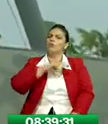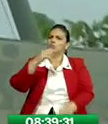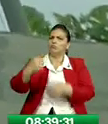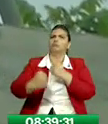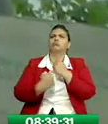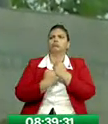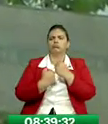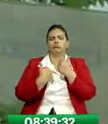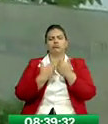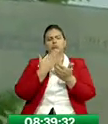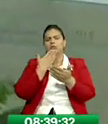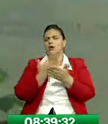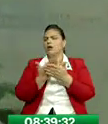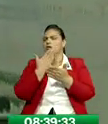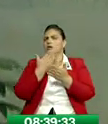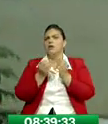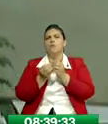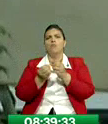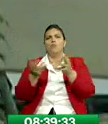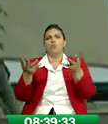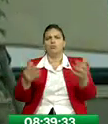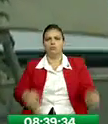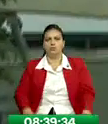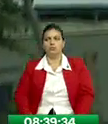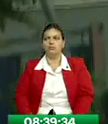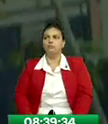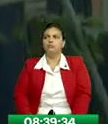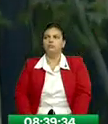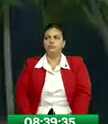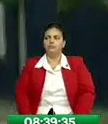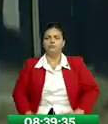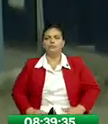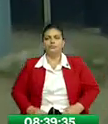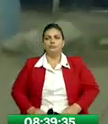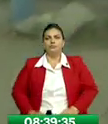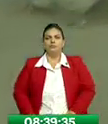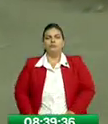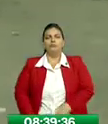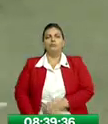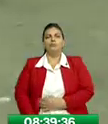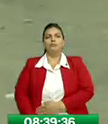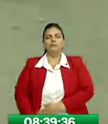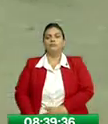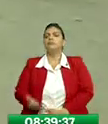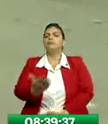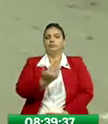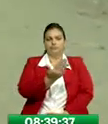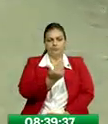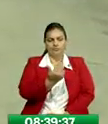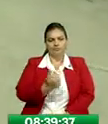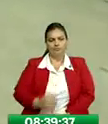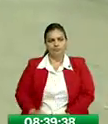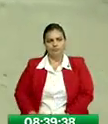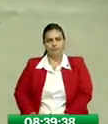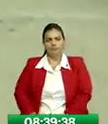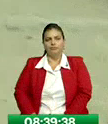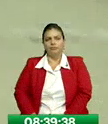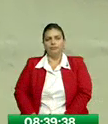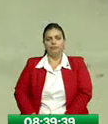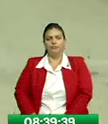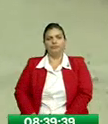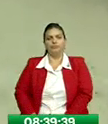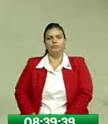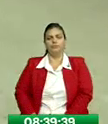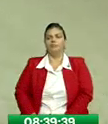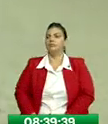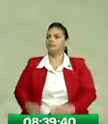con ellos. Ah, ya. Bueno, y a propósito de agradecimiento, tenemos aquí moradores que también quieren decir, a ver, ¿qué pasa por acá? El asunto es que en